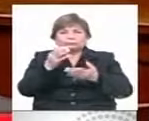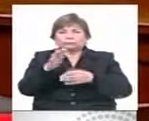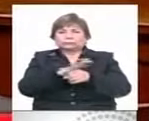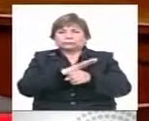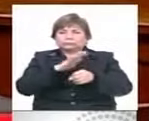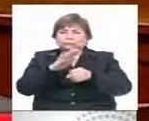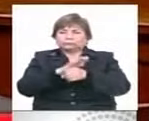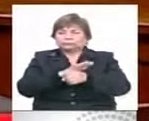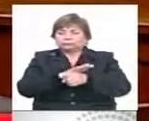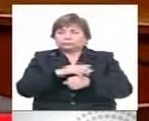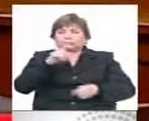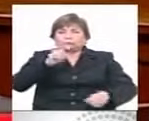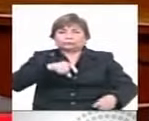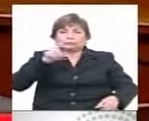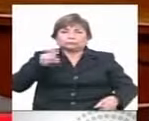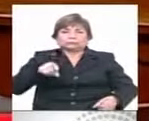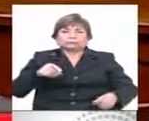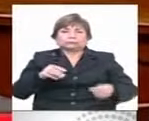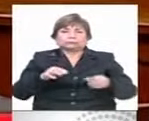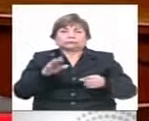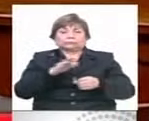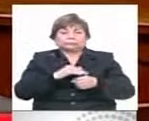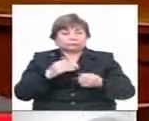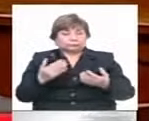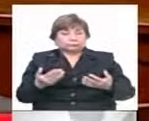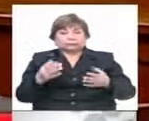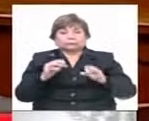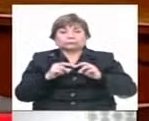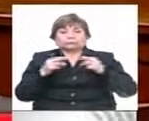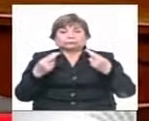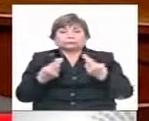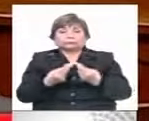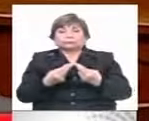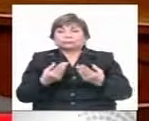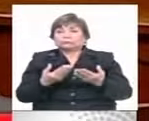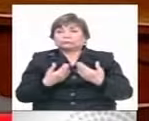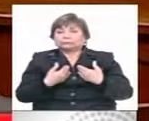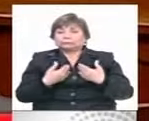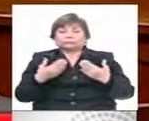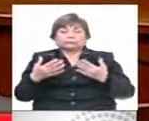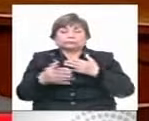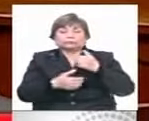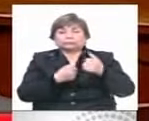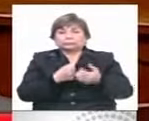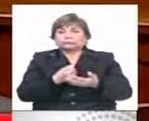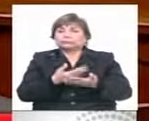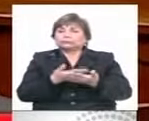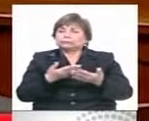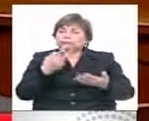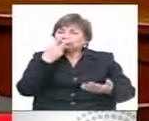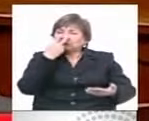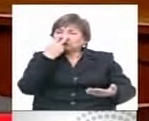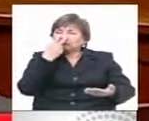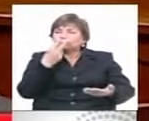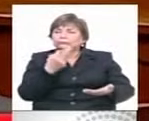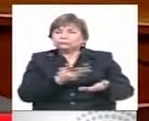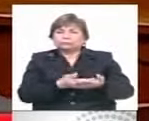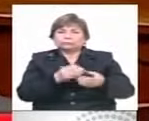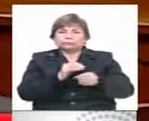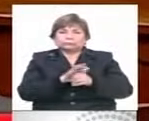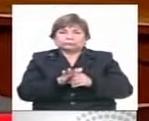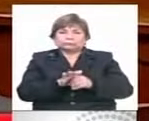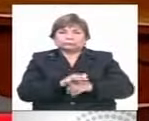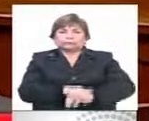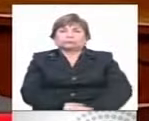cobertura de las necesidades básicas de los hogares peruanos cuyos ingresos pudieron haberse visto afectados por la pandemia